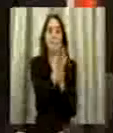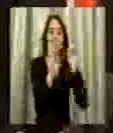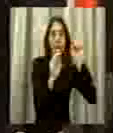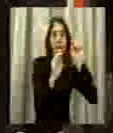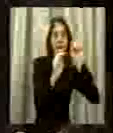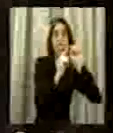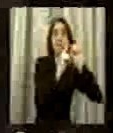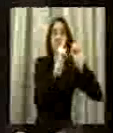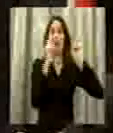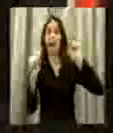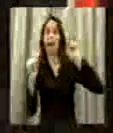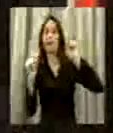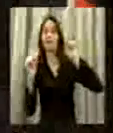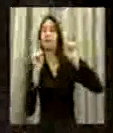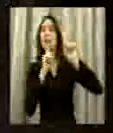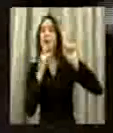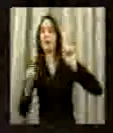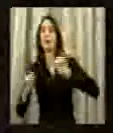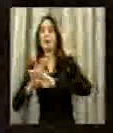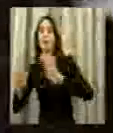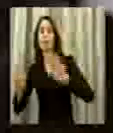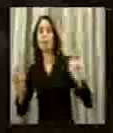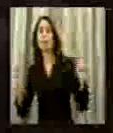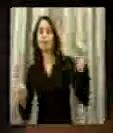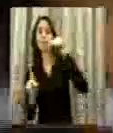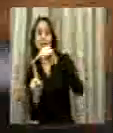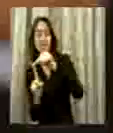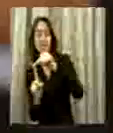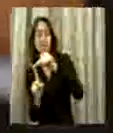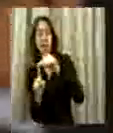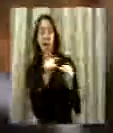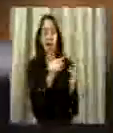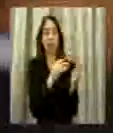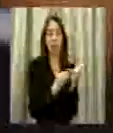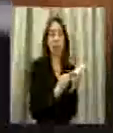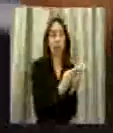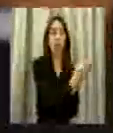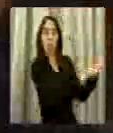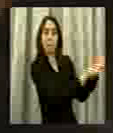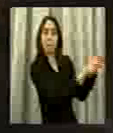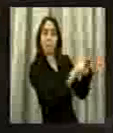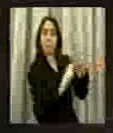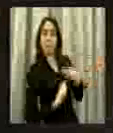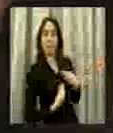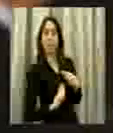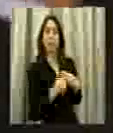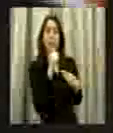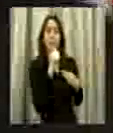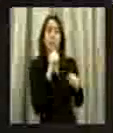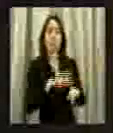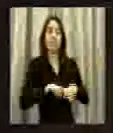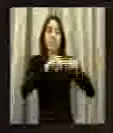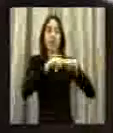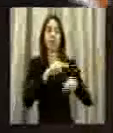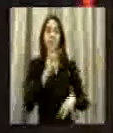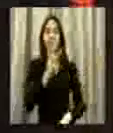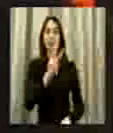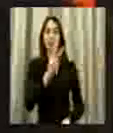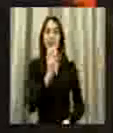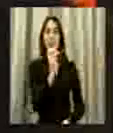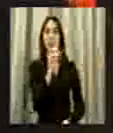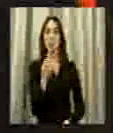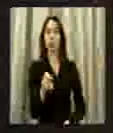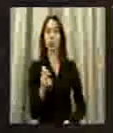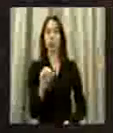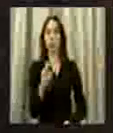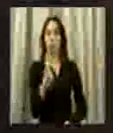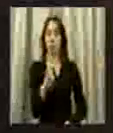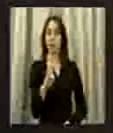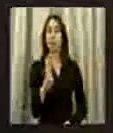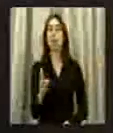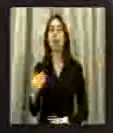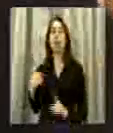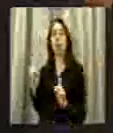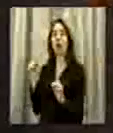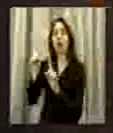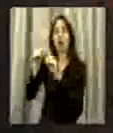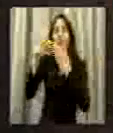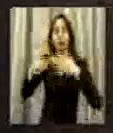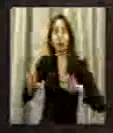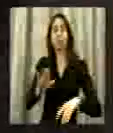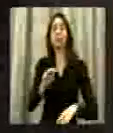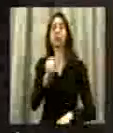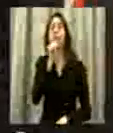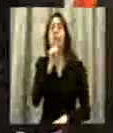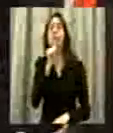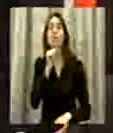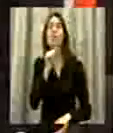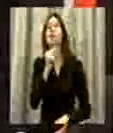llegada. El punto de partida es un, para nosotros, un déficit de 3% del PIB y el punto de llegada, un déficit